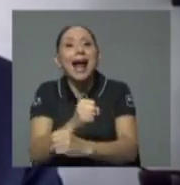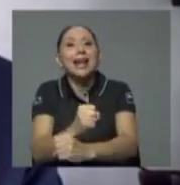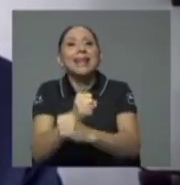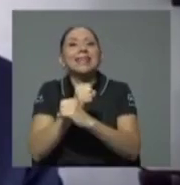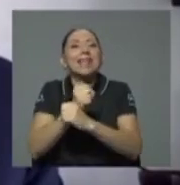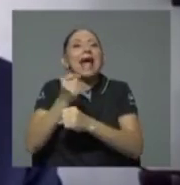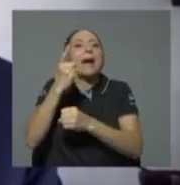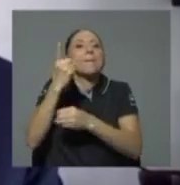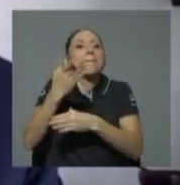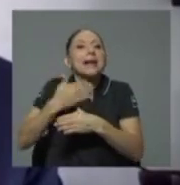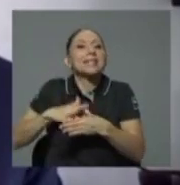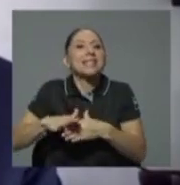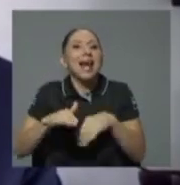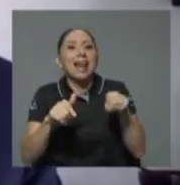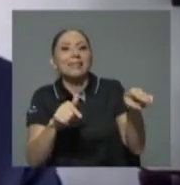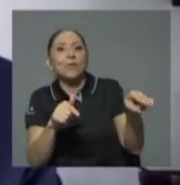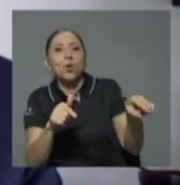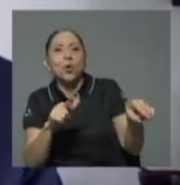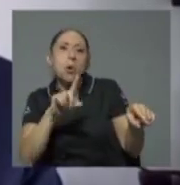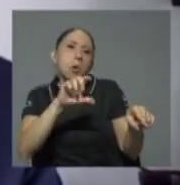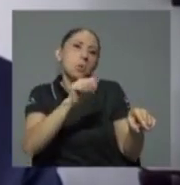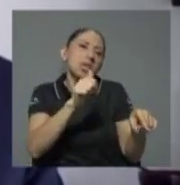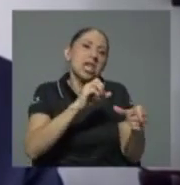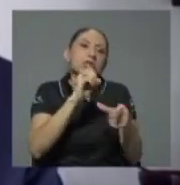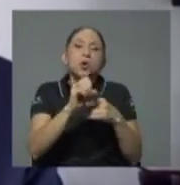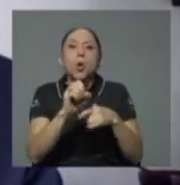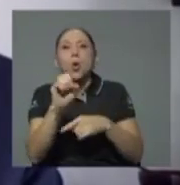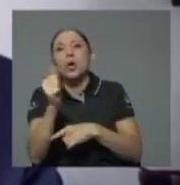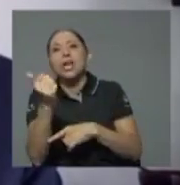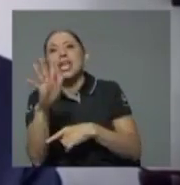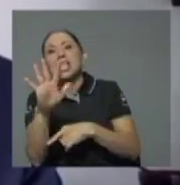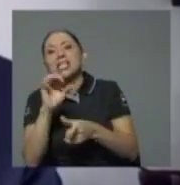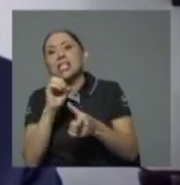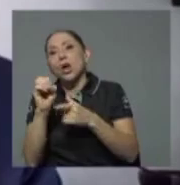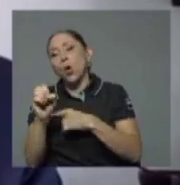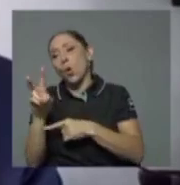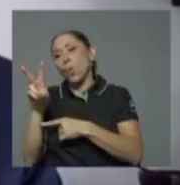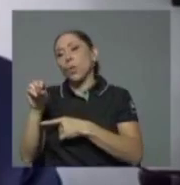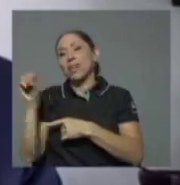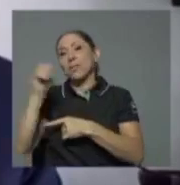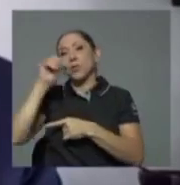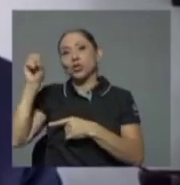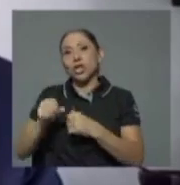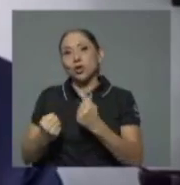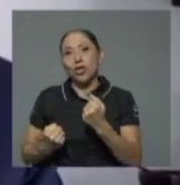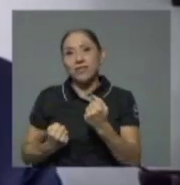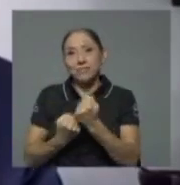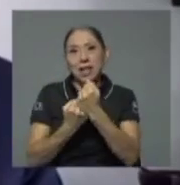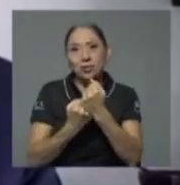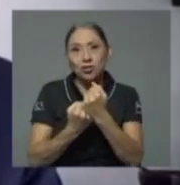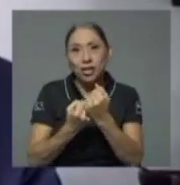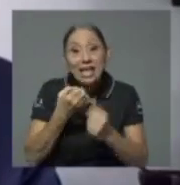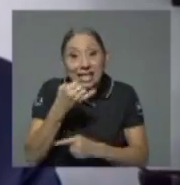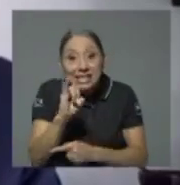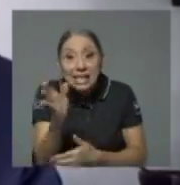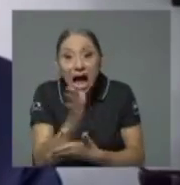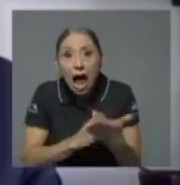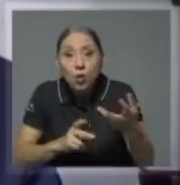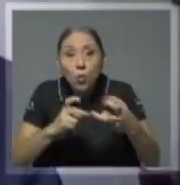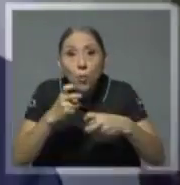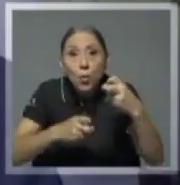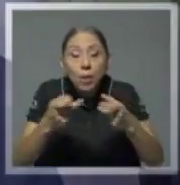este bono, un 10, 15, 20% de respaldo, que si acaso hay problemas, bueno, ese primer